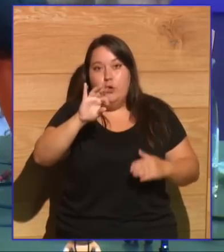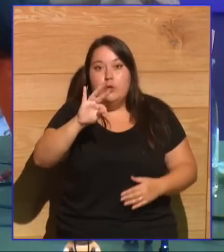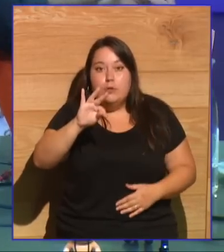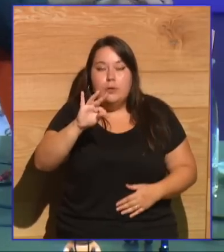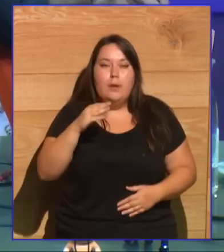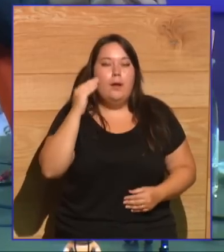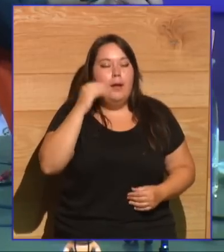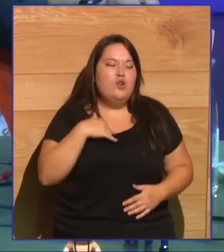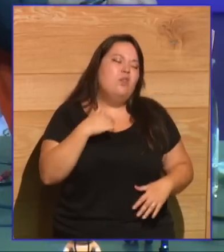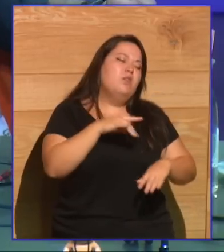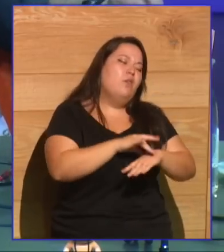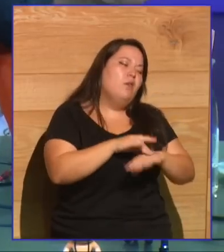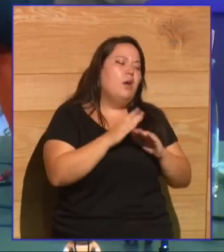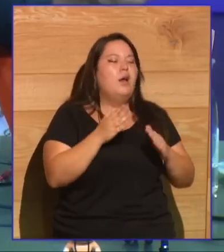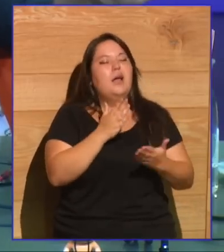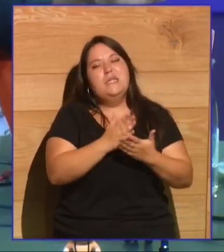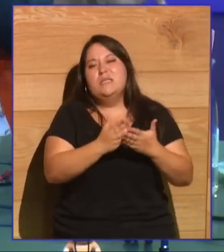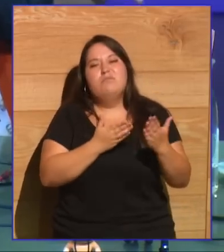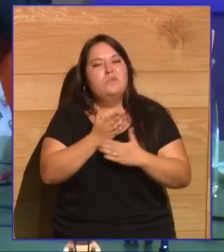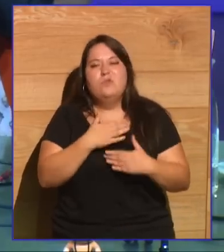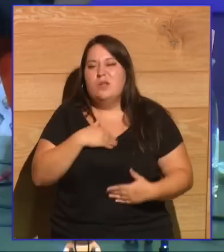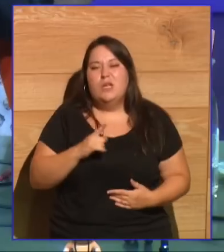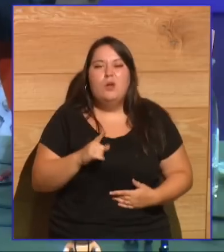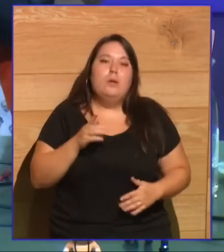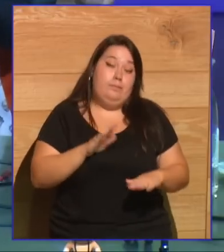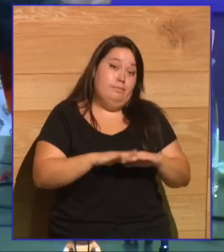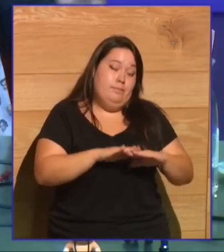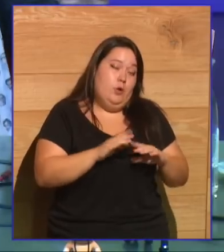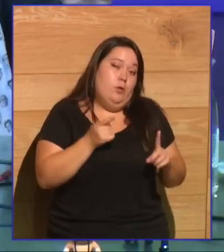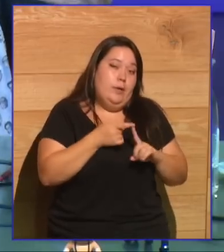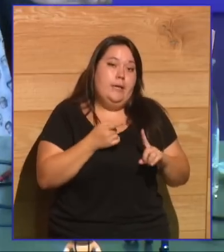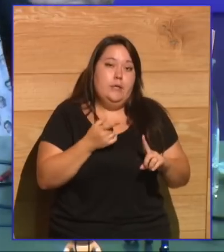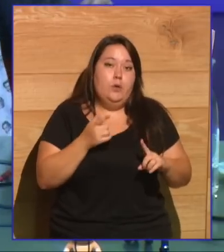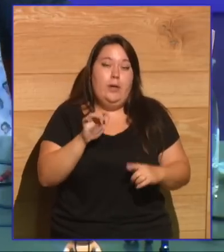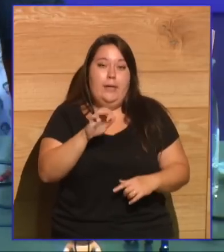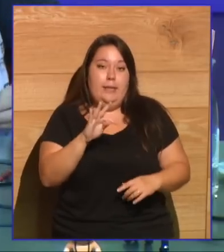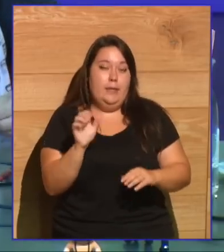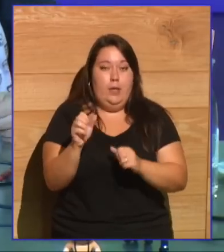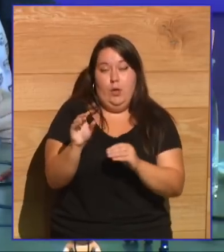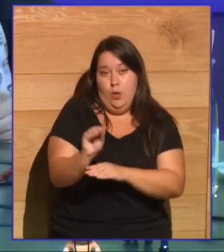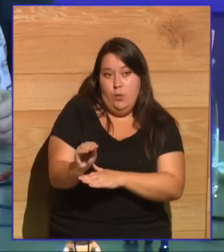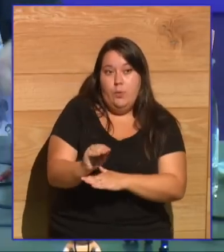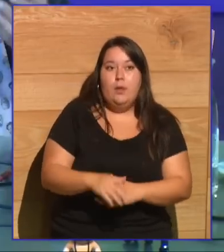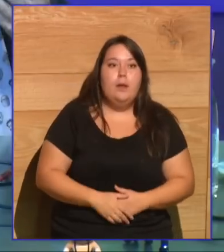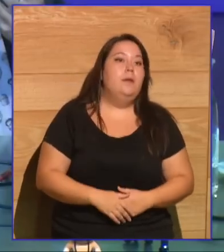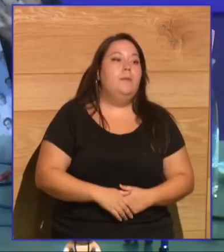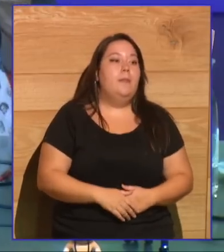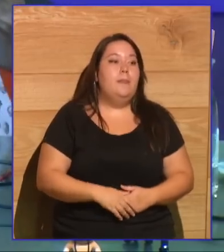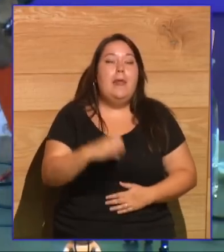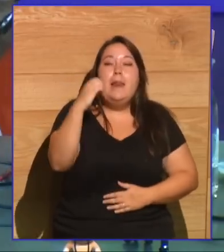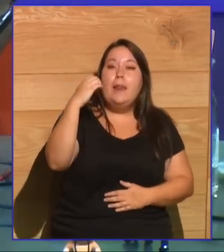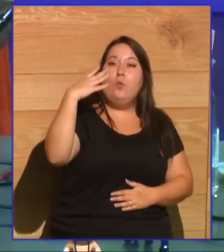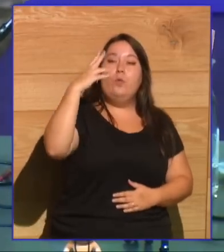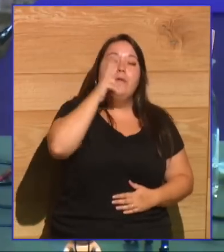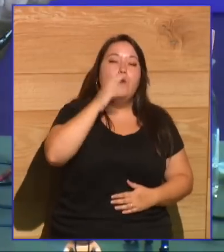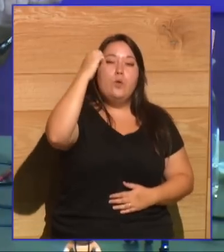no que está malo para no ir al colegio y quedarse con él la habitación la luz que entra por la habitación a